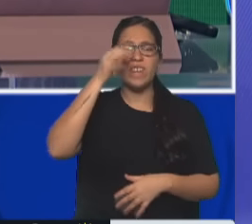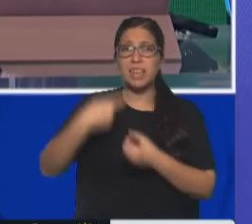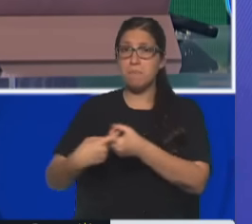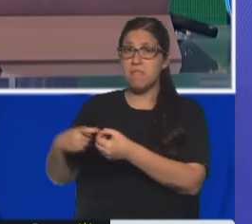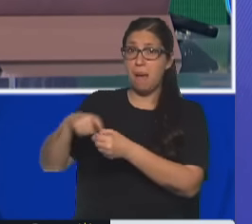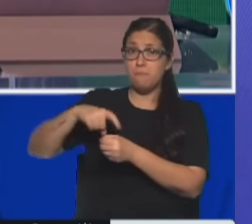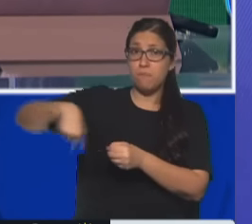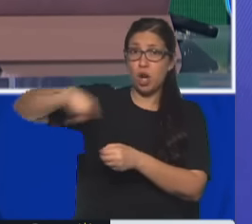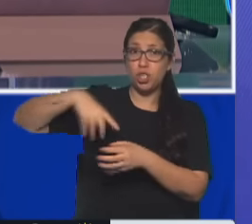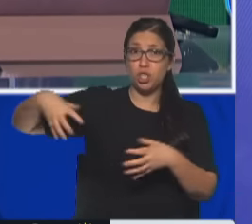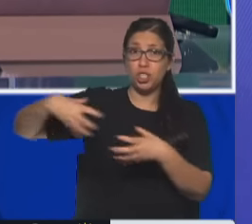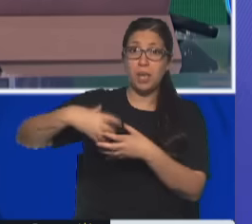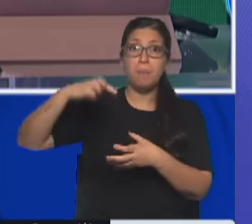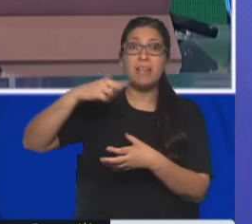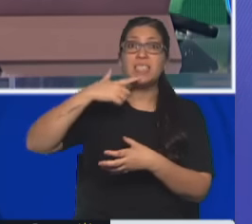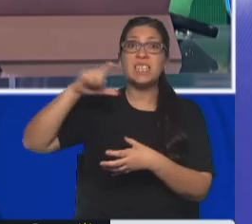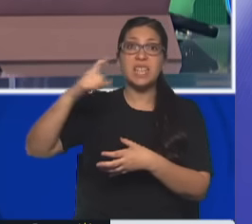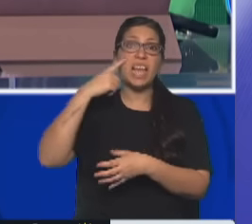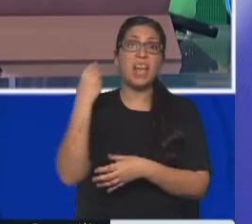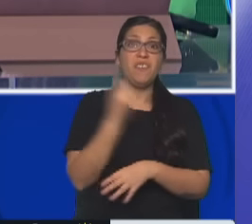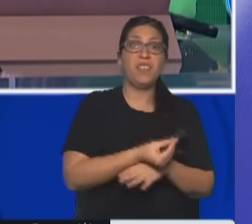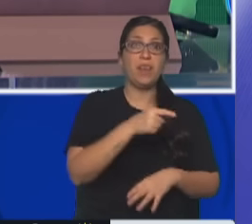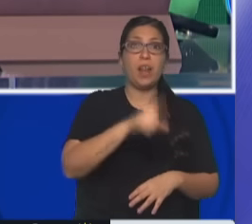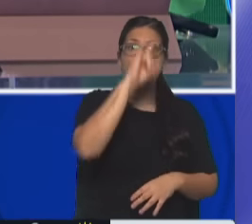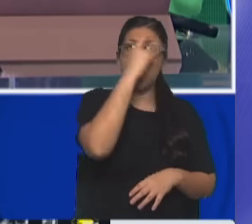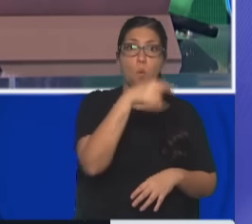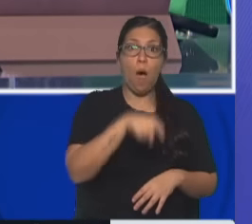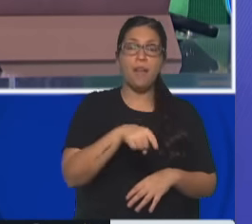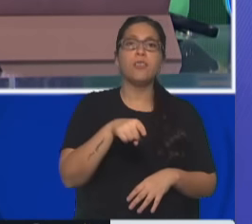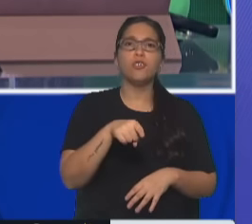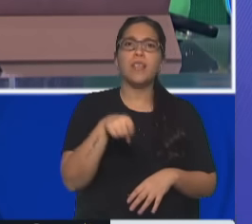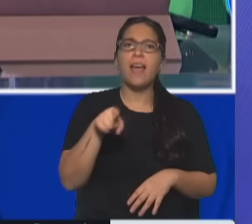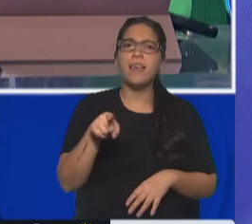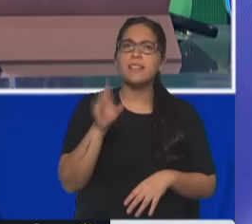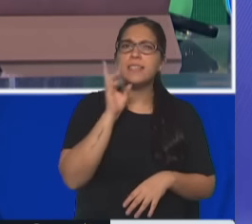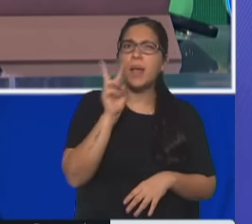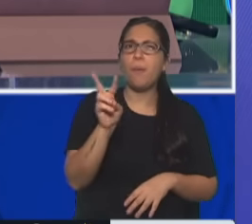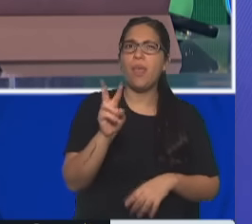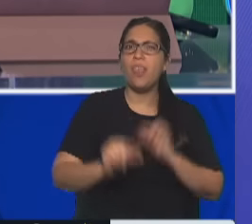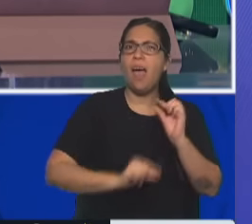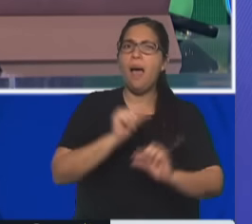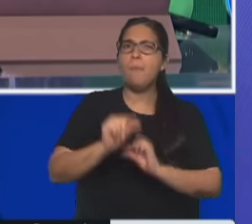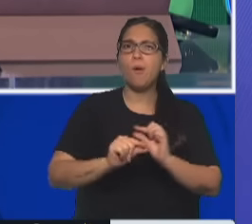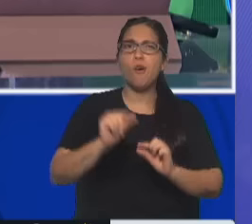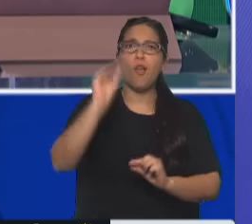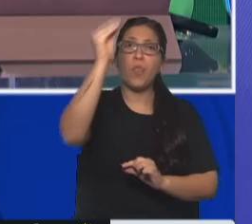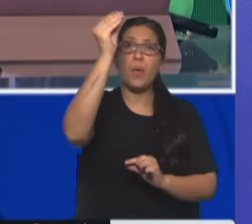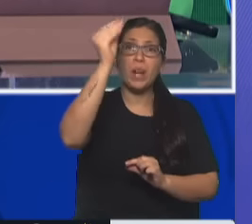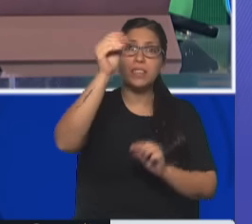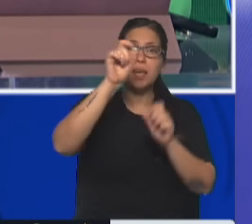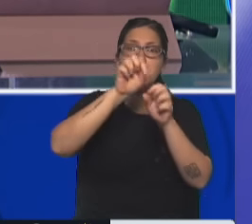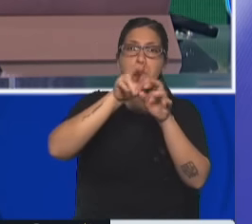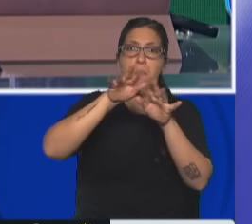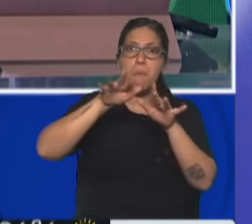PCC que están o estarían en Uruguay? O sea que lo que estamos viendo también es cómo empiezan a operar, en muchos casos también a través de las